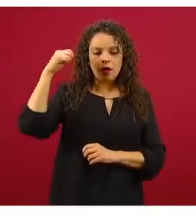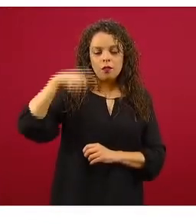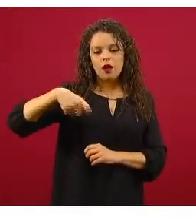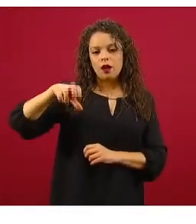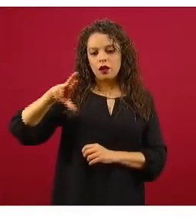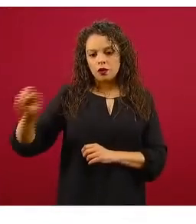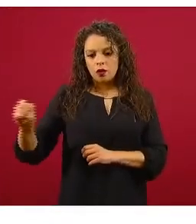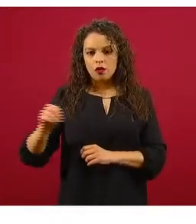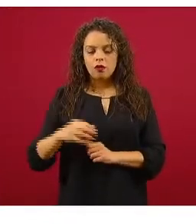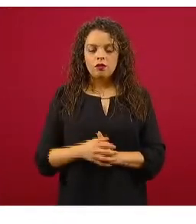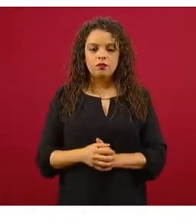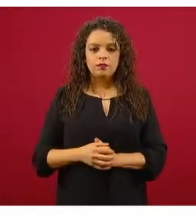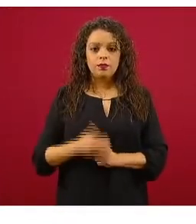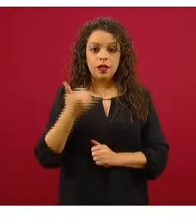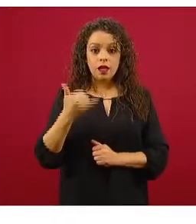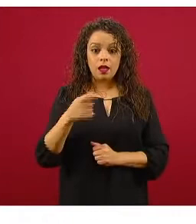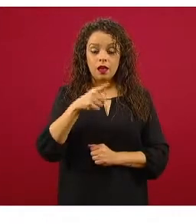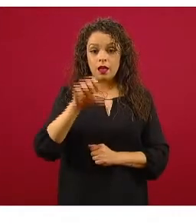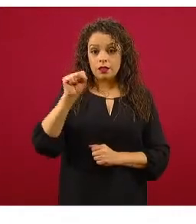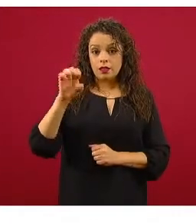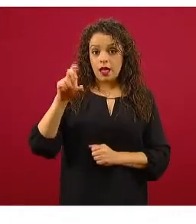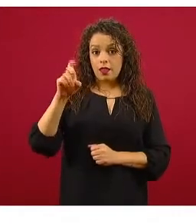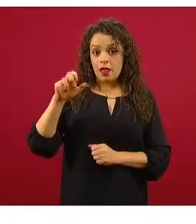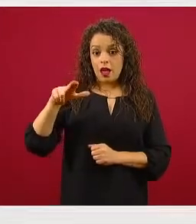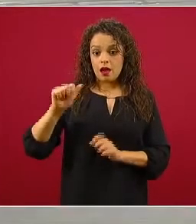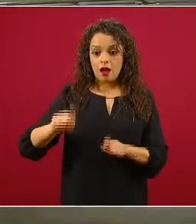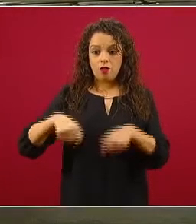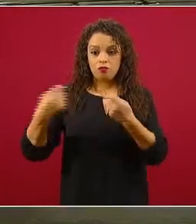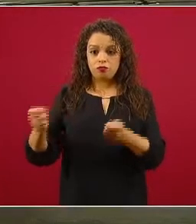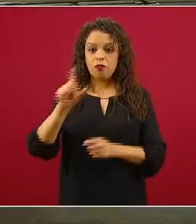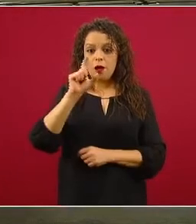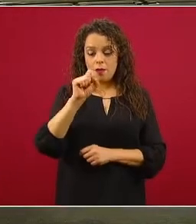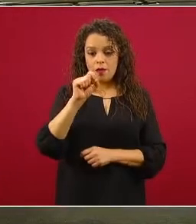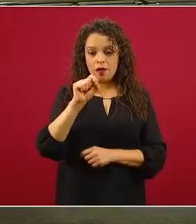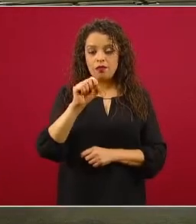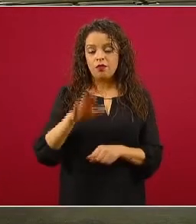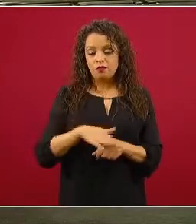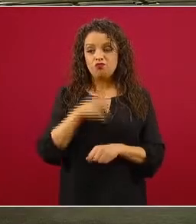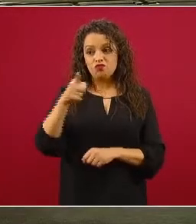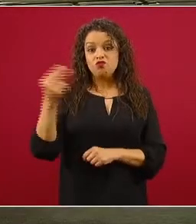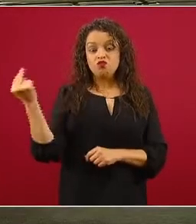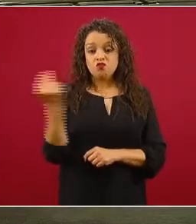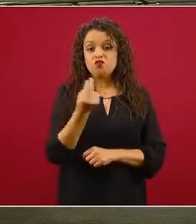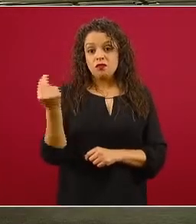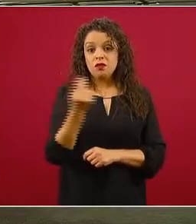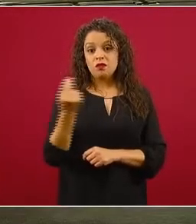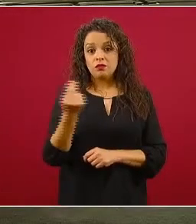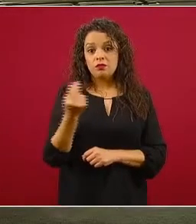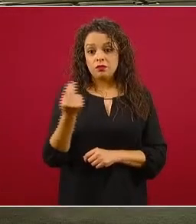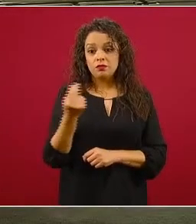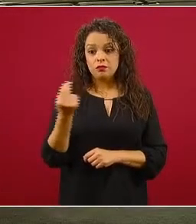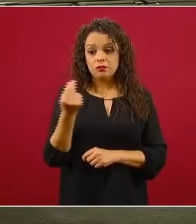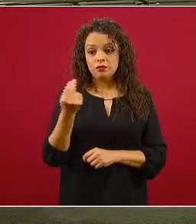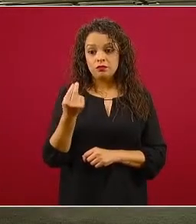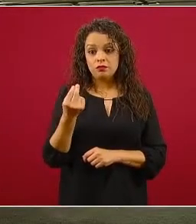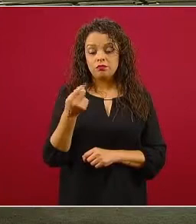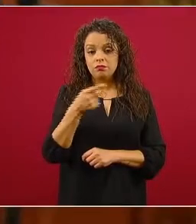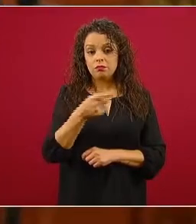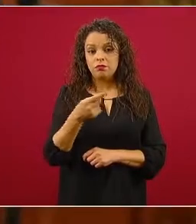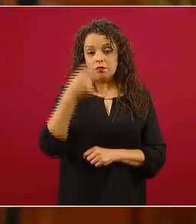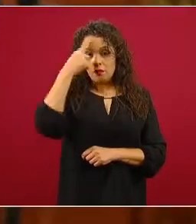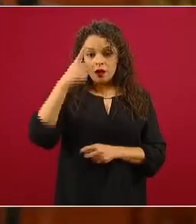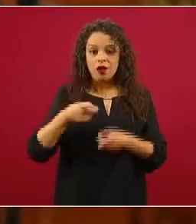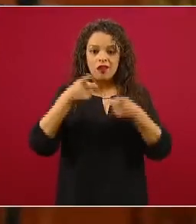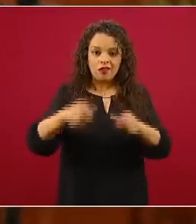en este caso a la Sedena les vamos a dar 20 porque necesitan, o sea, para apurar la demanda que tienen, para atender